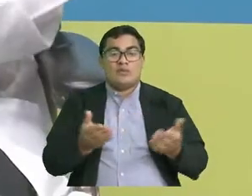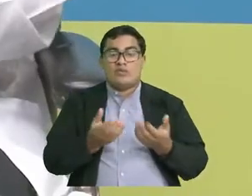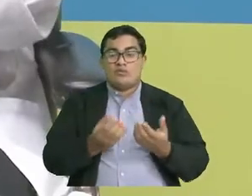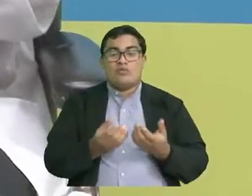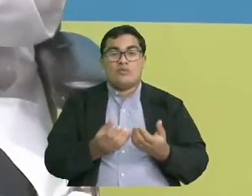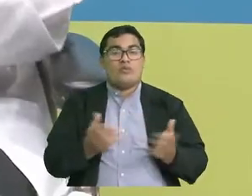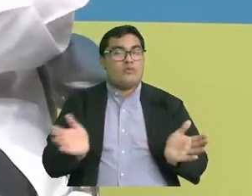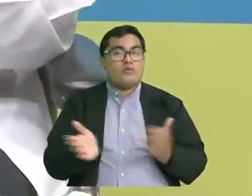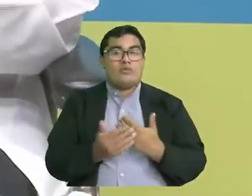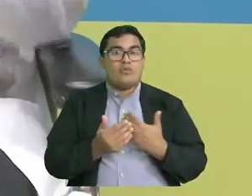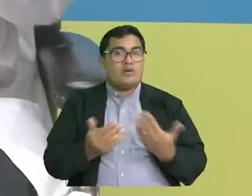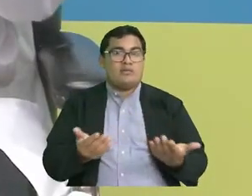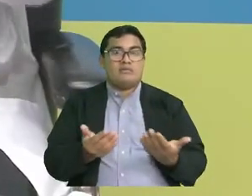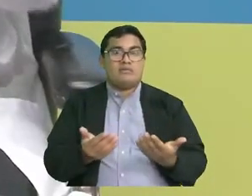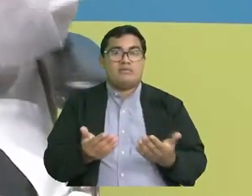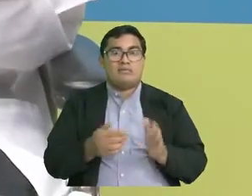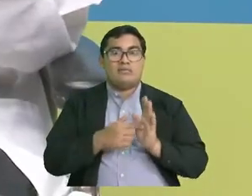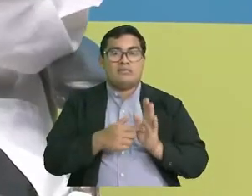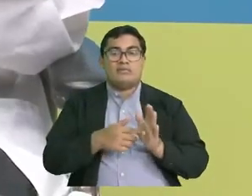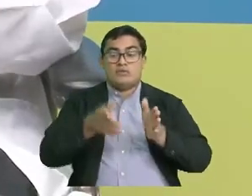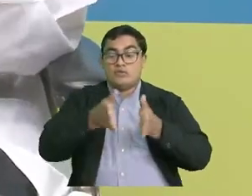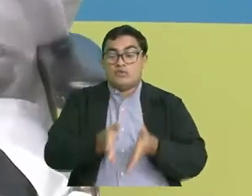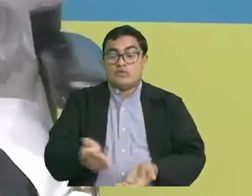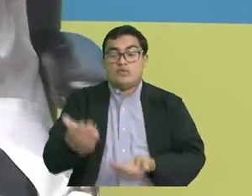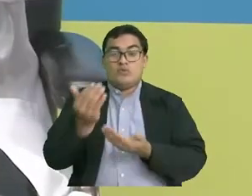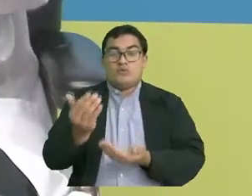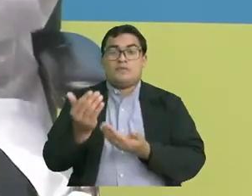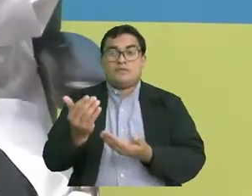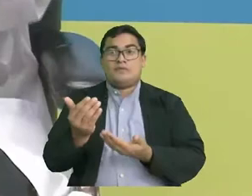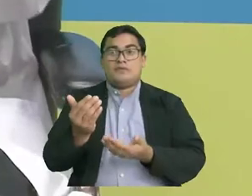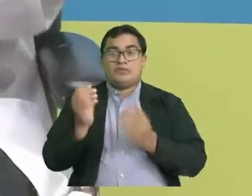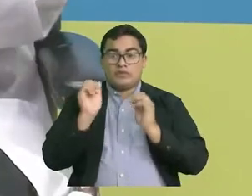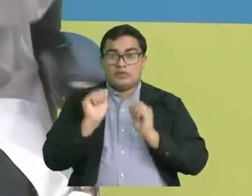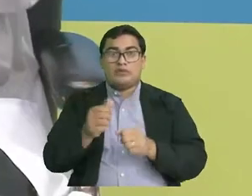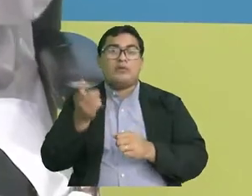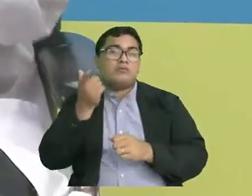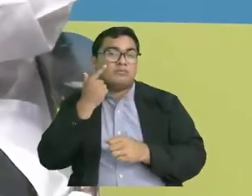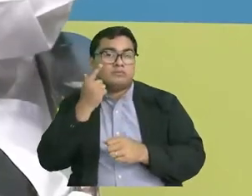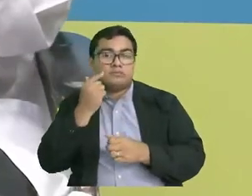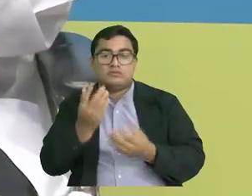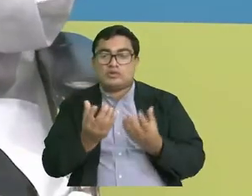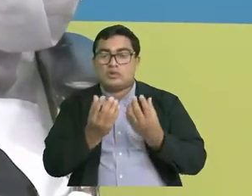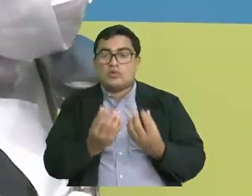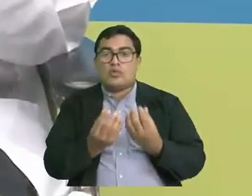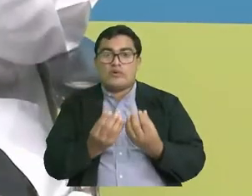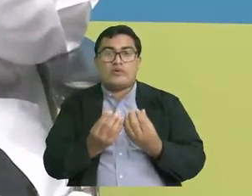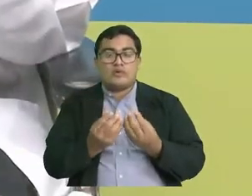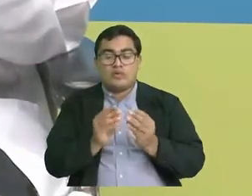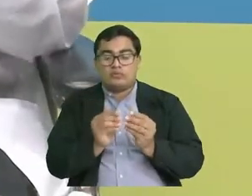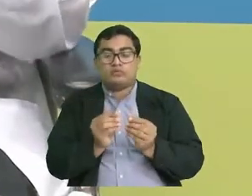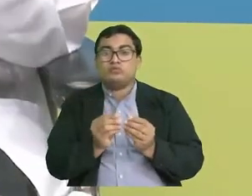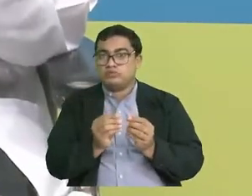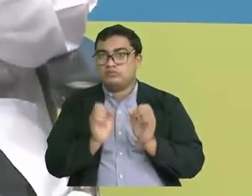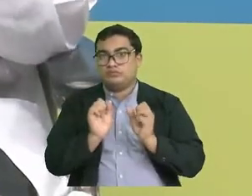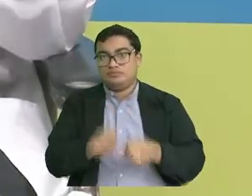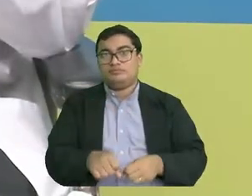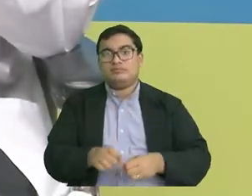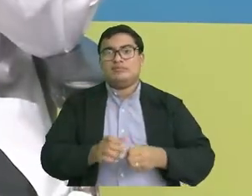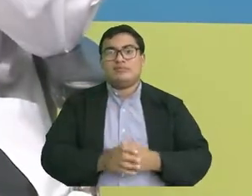testículos en la bolsa escrotal. Cuando el niño nace, uno puede ver los testículos y tocarlos en la bolsita, el